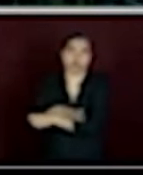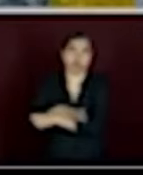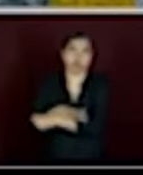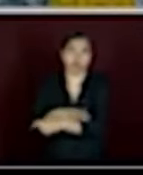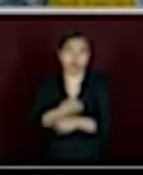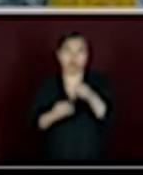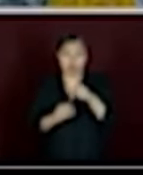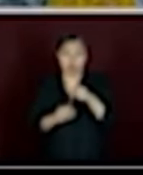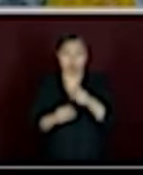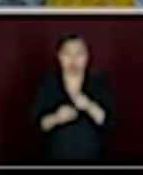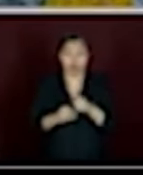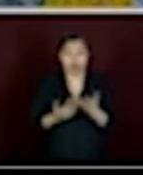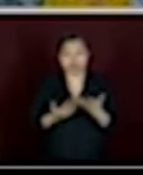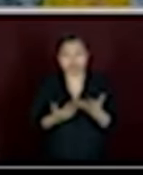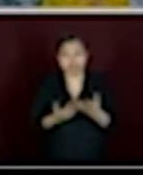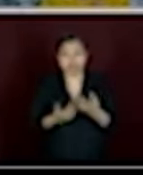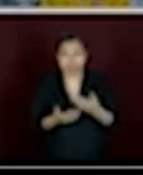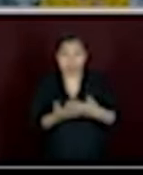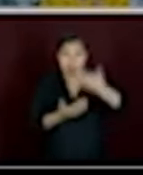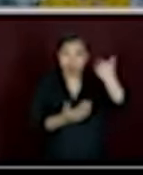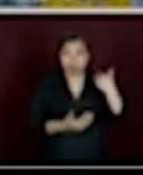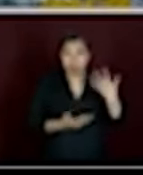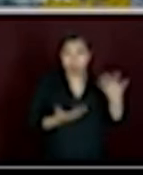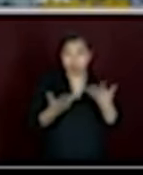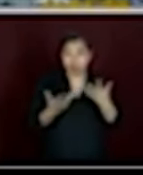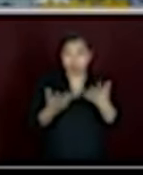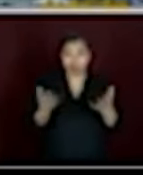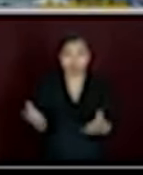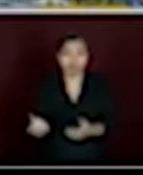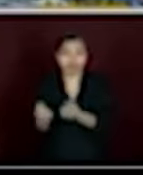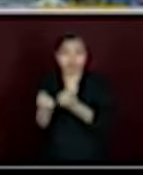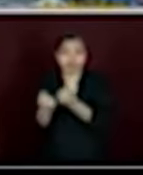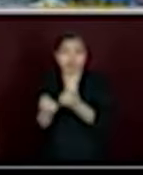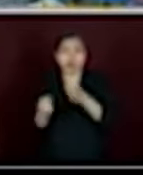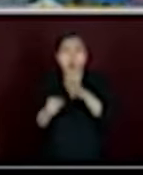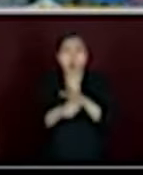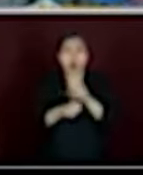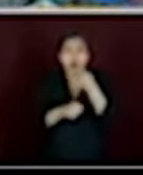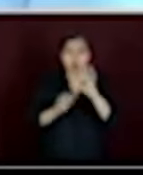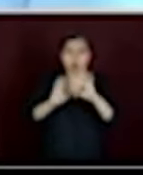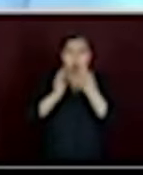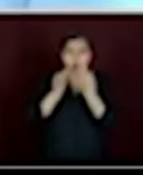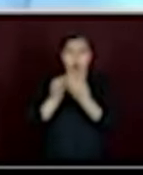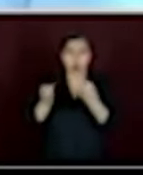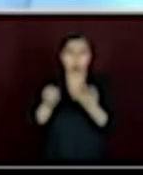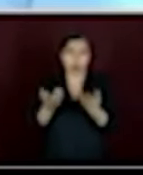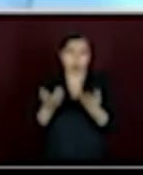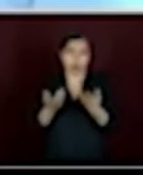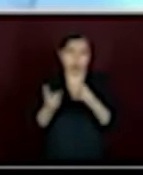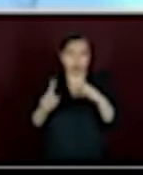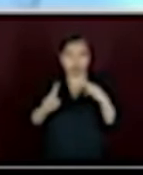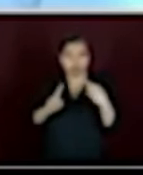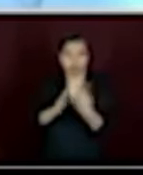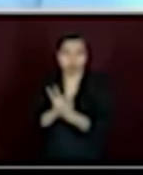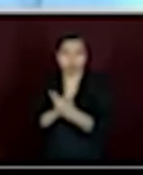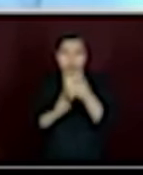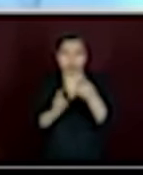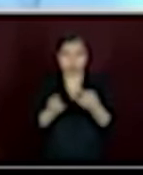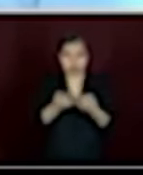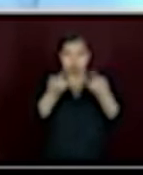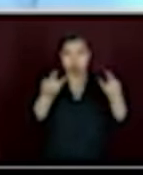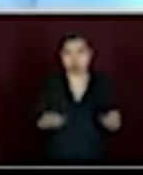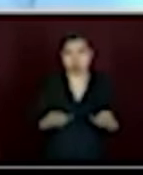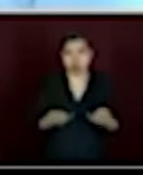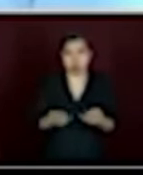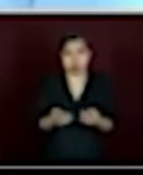vez. Yo veo a la población más politizada, más informada, incluso un